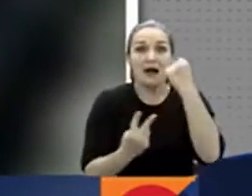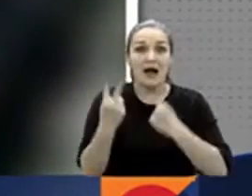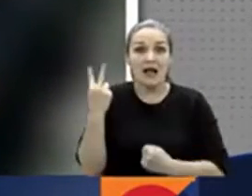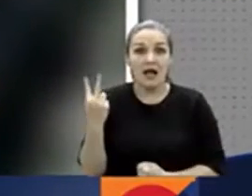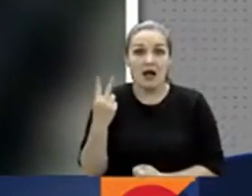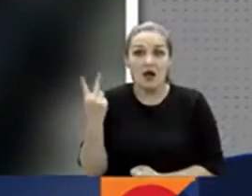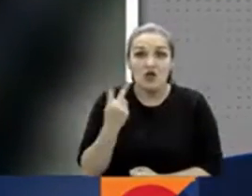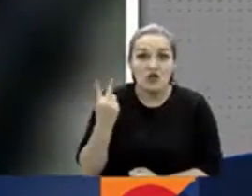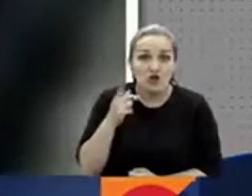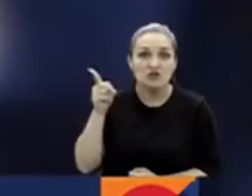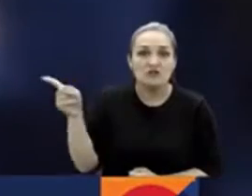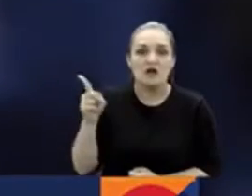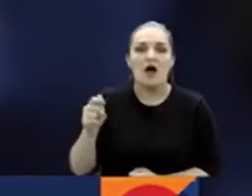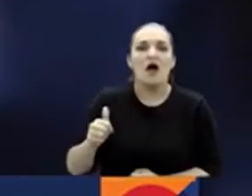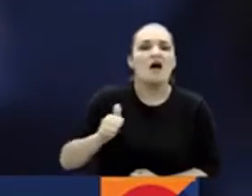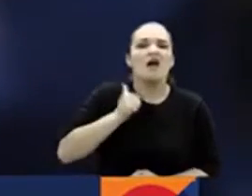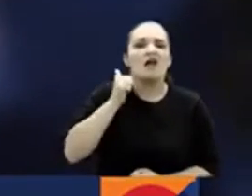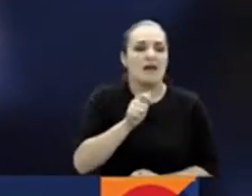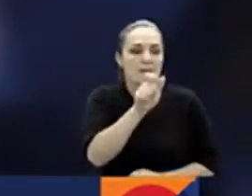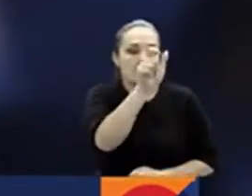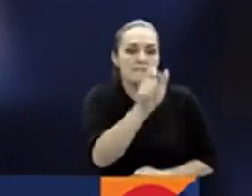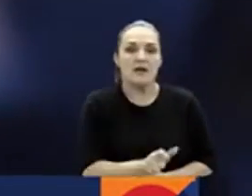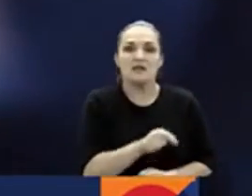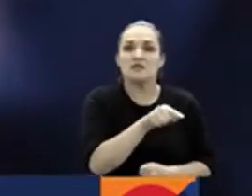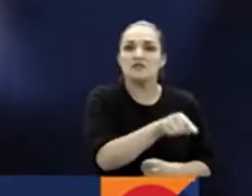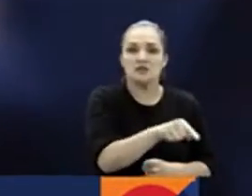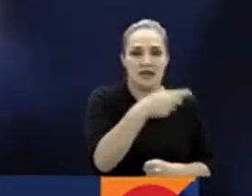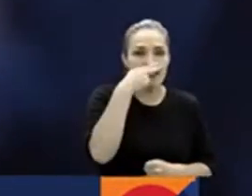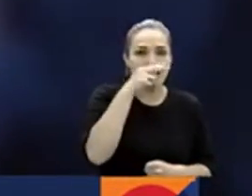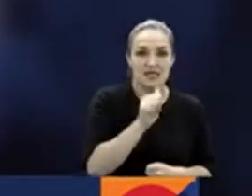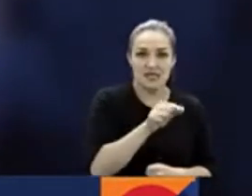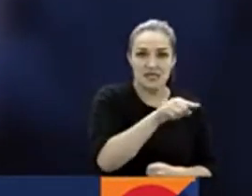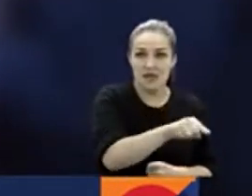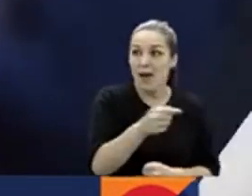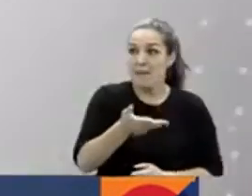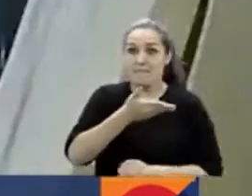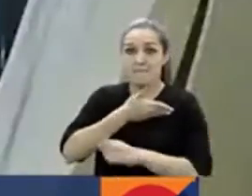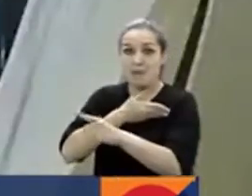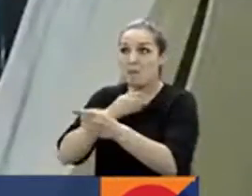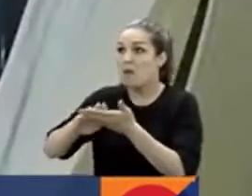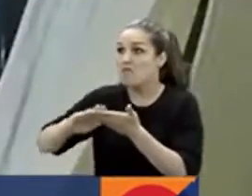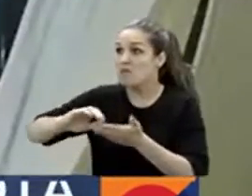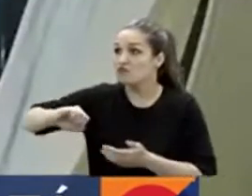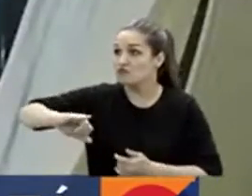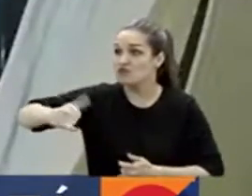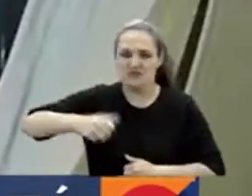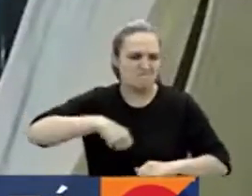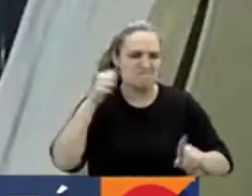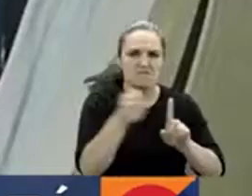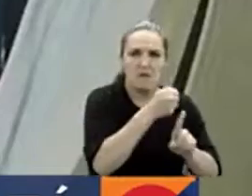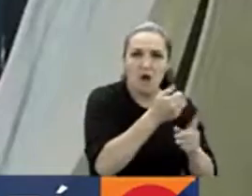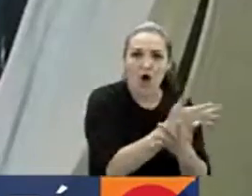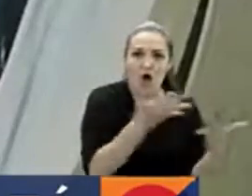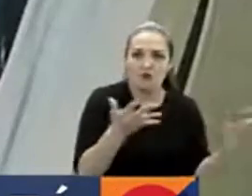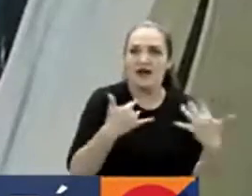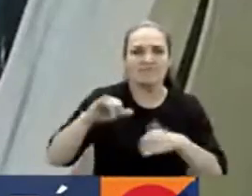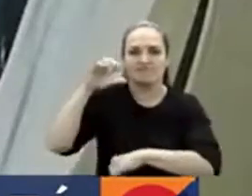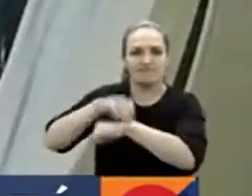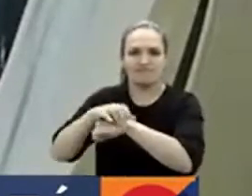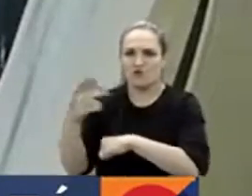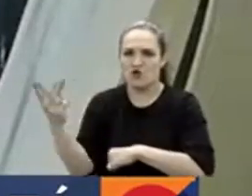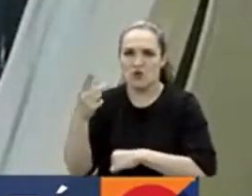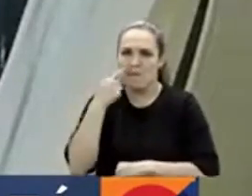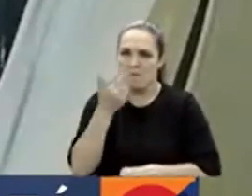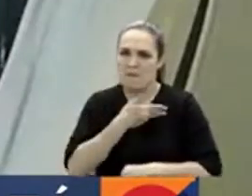fue enviada a la cárcel. Padrastro la agredió con autorización de la mamá. Continúan los atracos en el